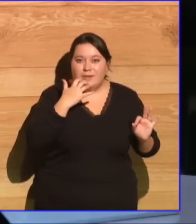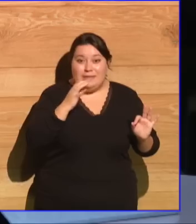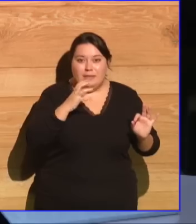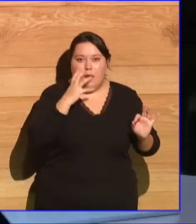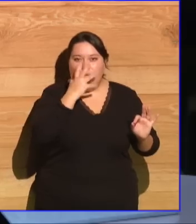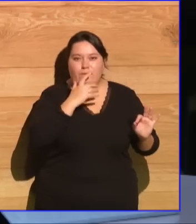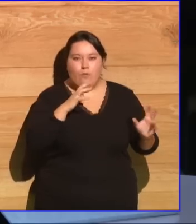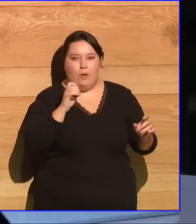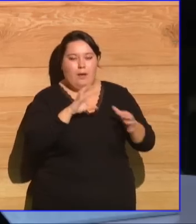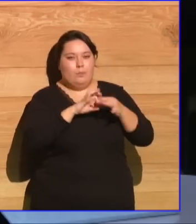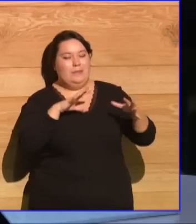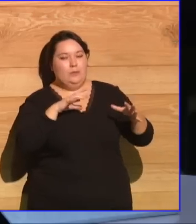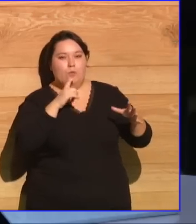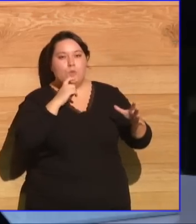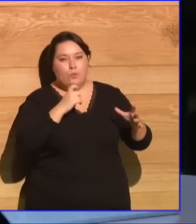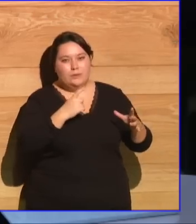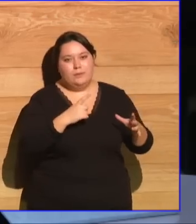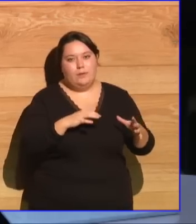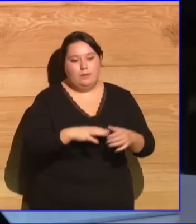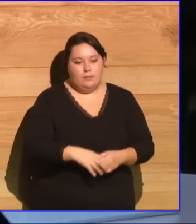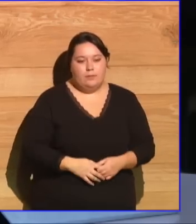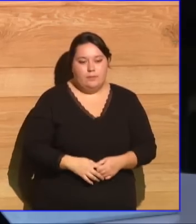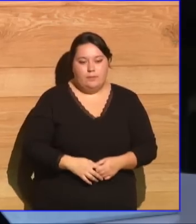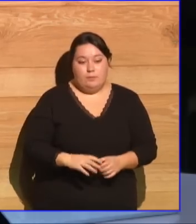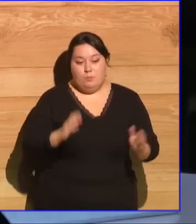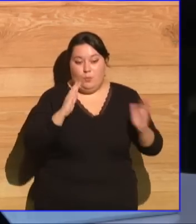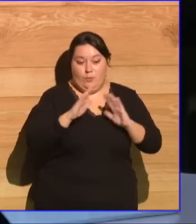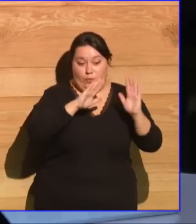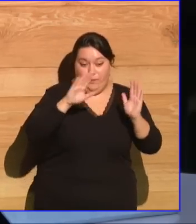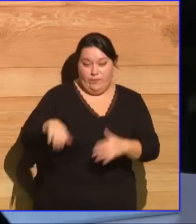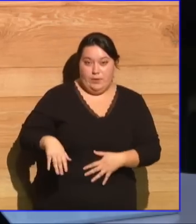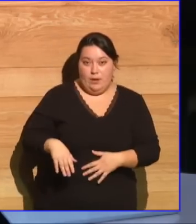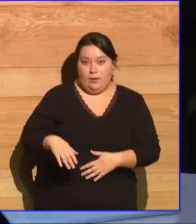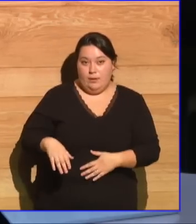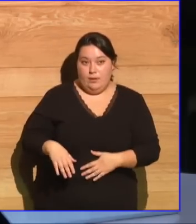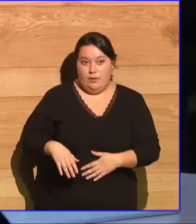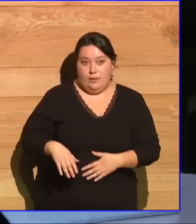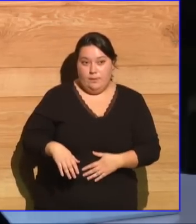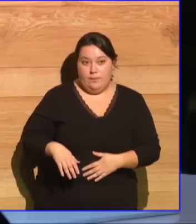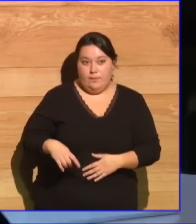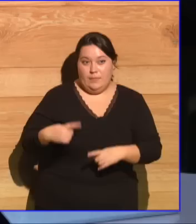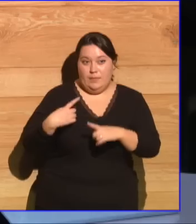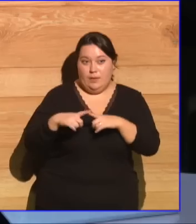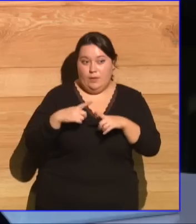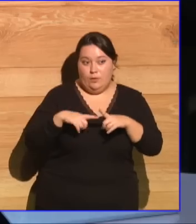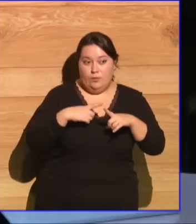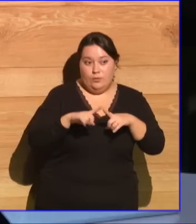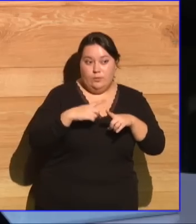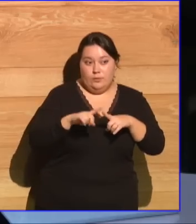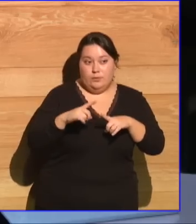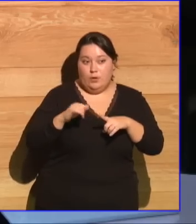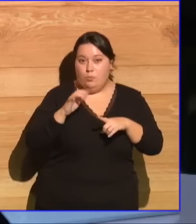fábula. Por ejemplo, cuando lo vemos en ese momento final en el que tienen todos esos restos de riquezas abandonados, como si fuera un gran